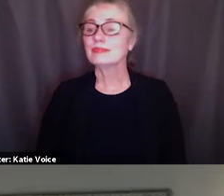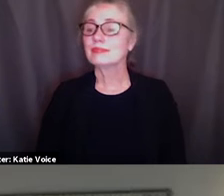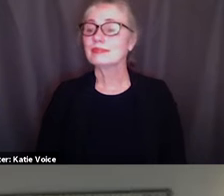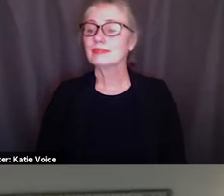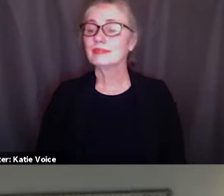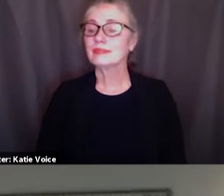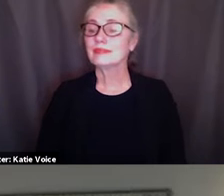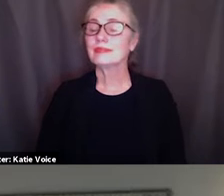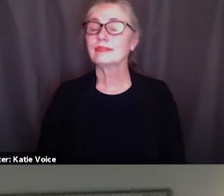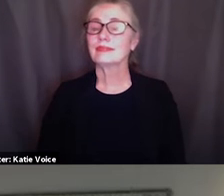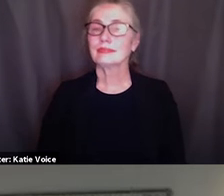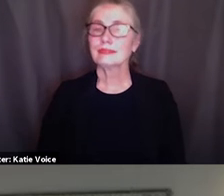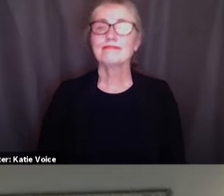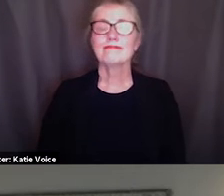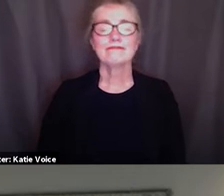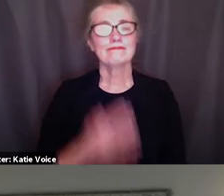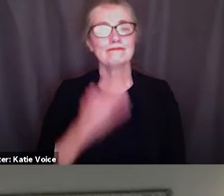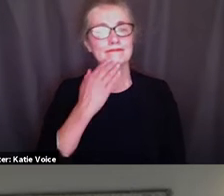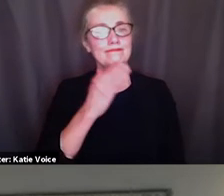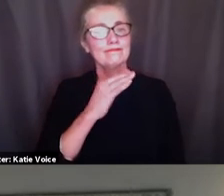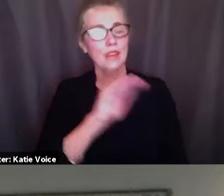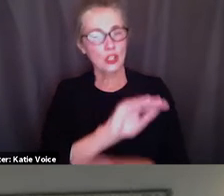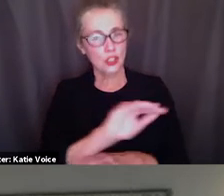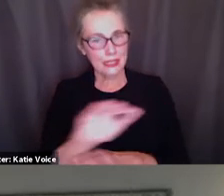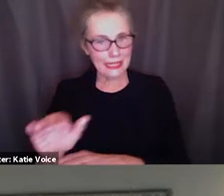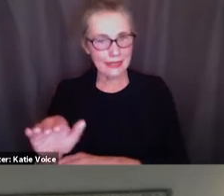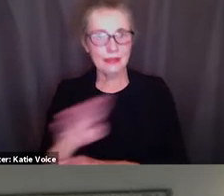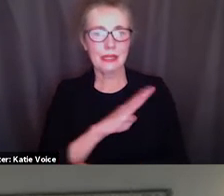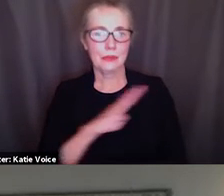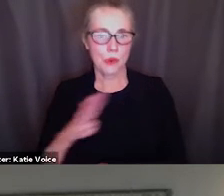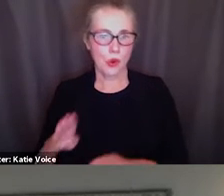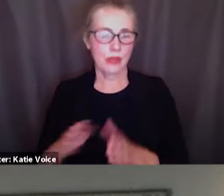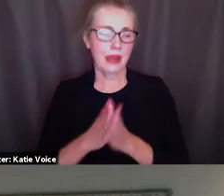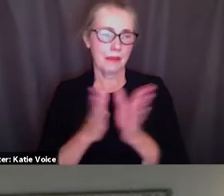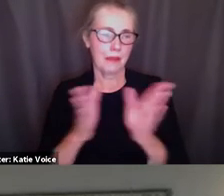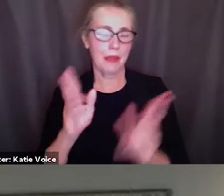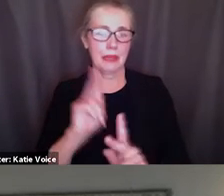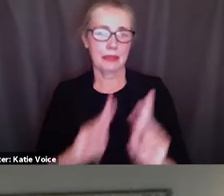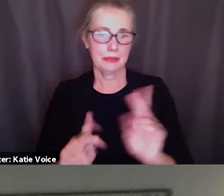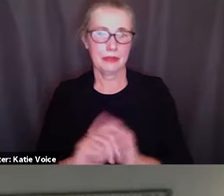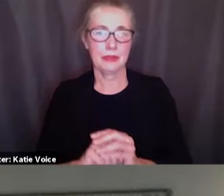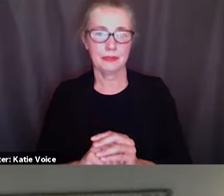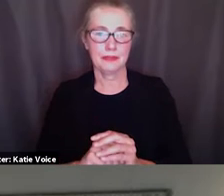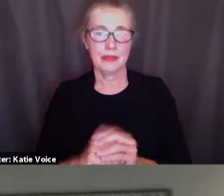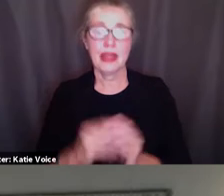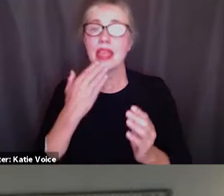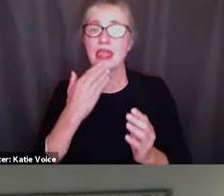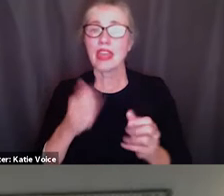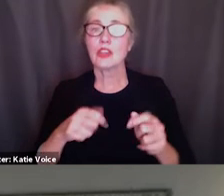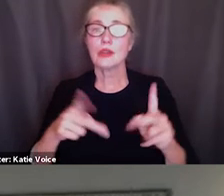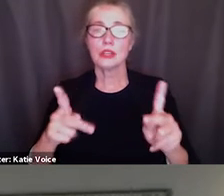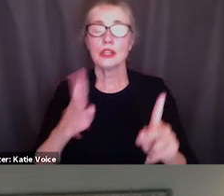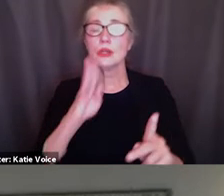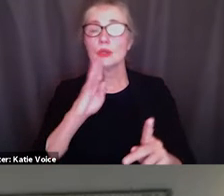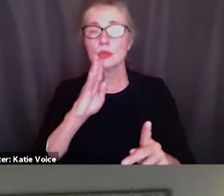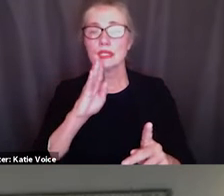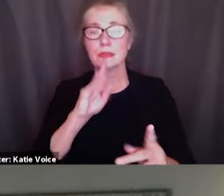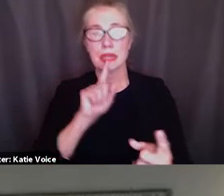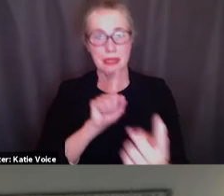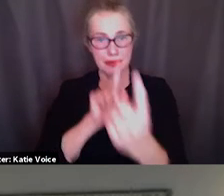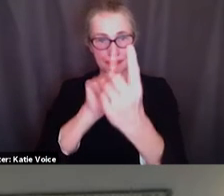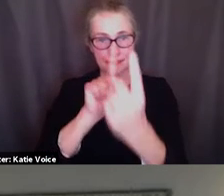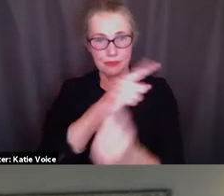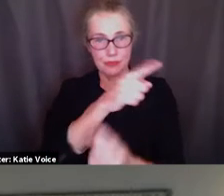Okay. Buenas noches, miembros del Consejo y miembros del público. Gracias por la oportunidad de dirigirme ante